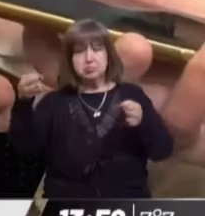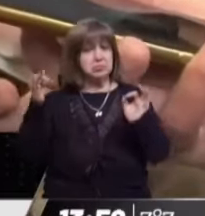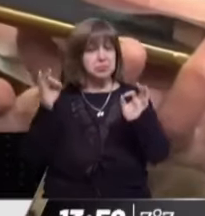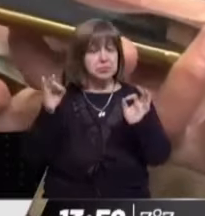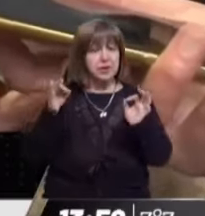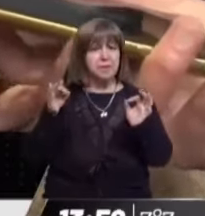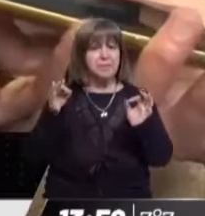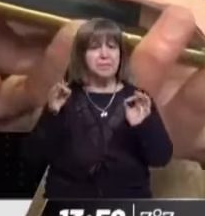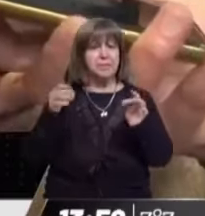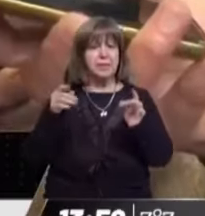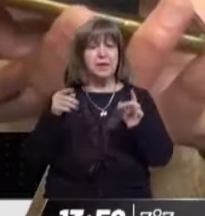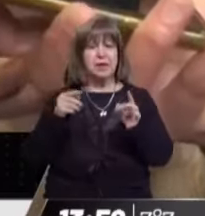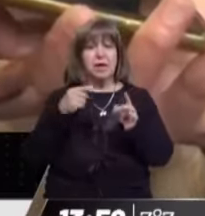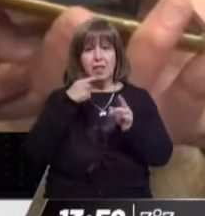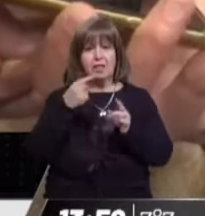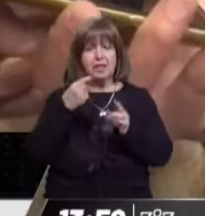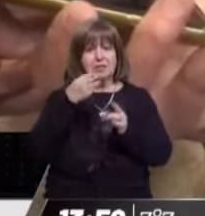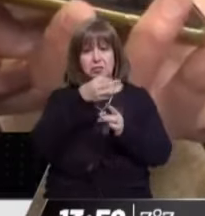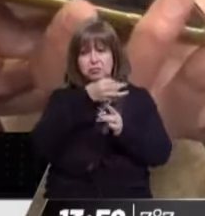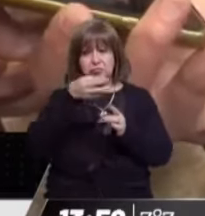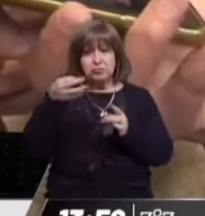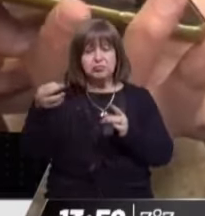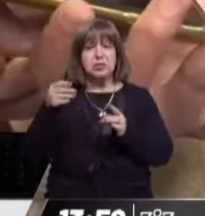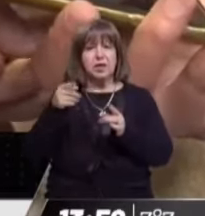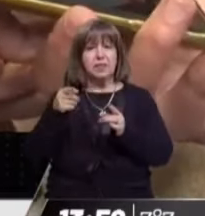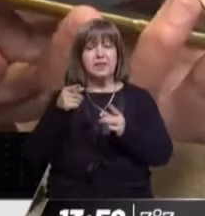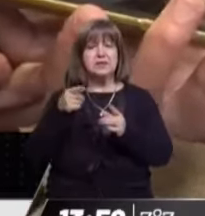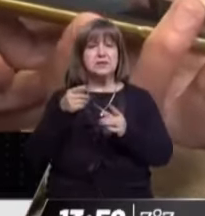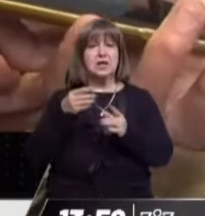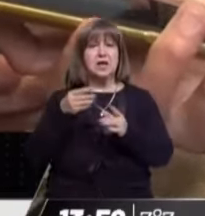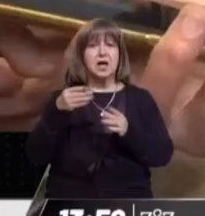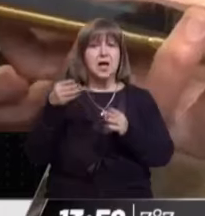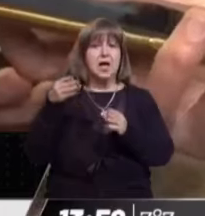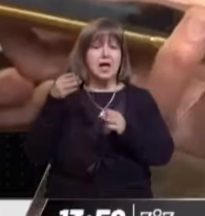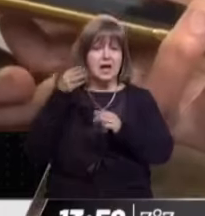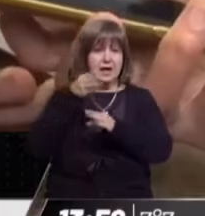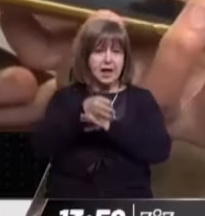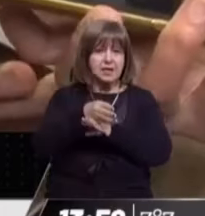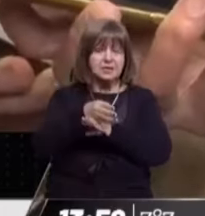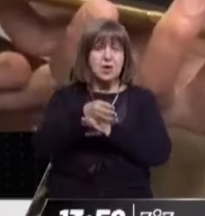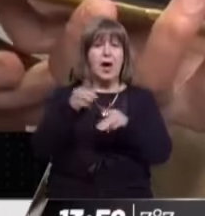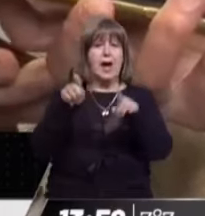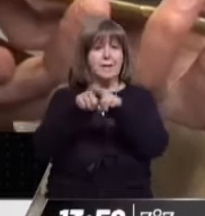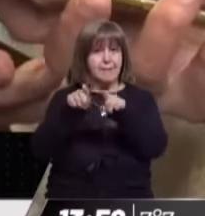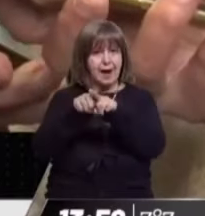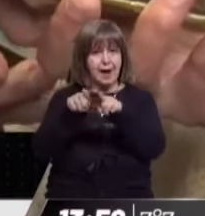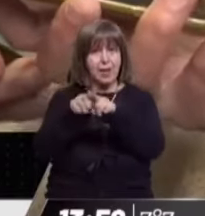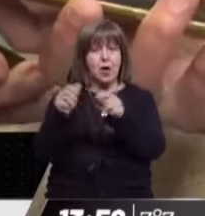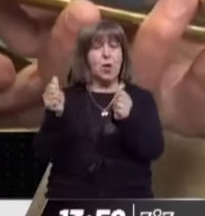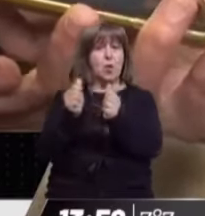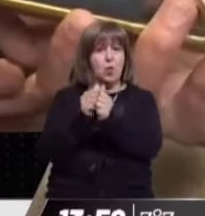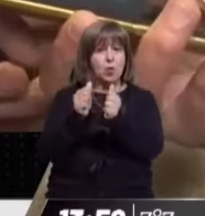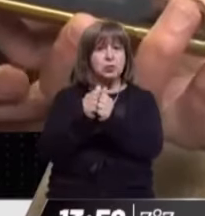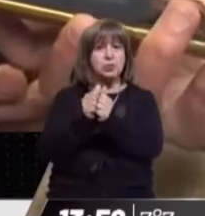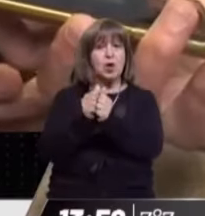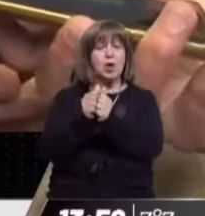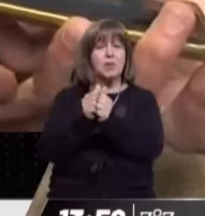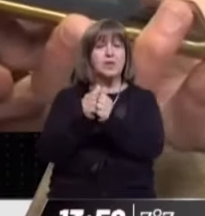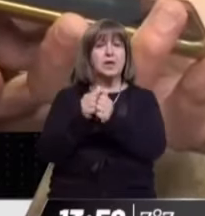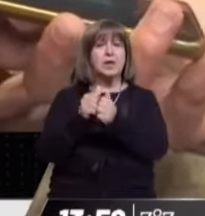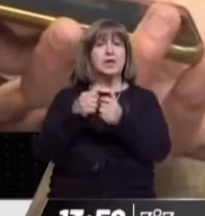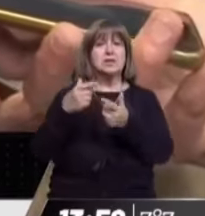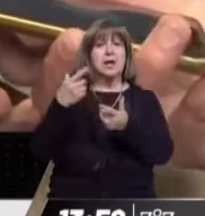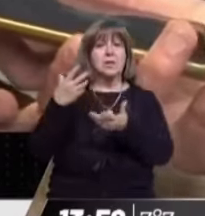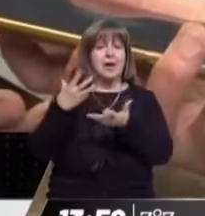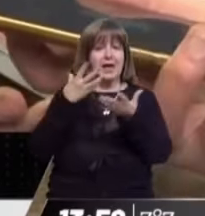Se contuvo a la víctima en todo momento, permitieron que ingrese incluso el hermano, también estuvo la asistencia de la víctima, la licenciada